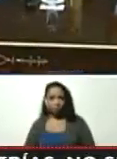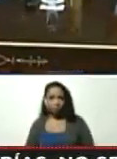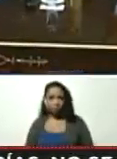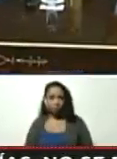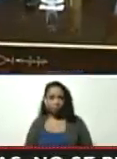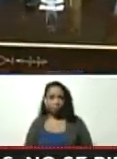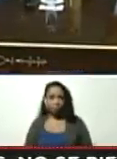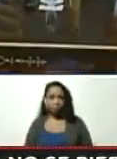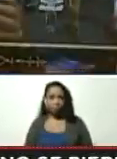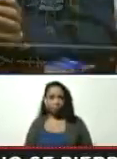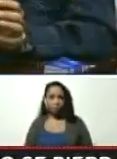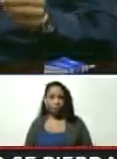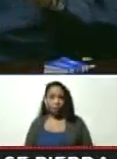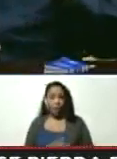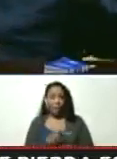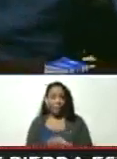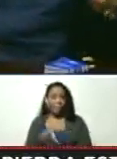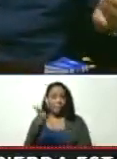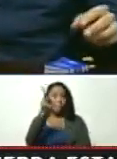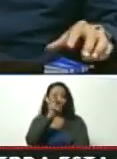en los peores momentos,